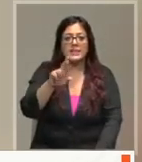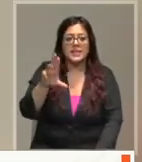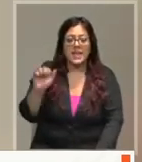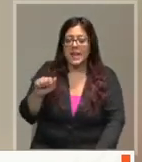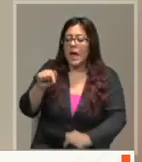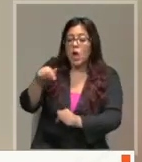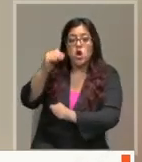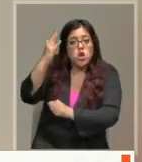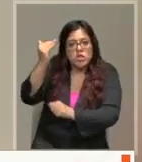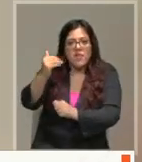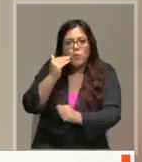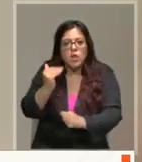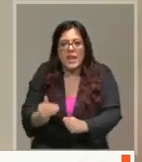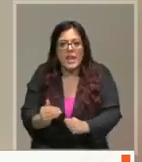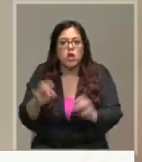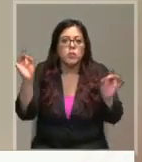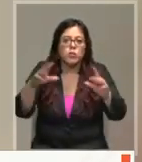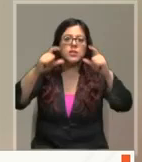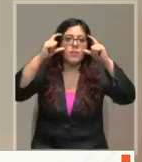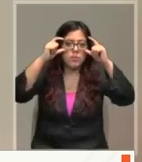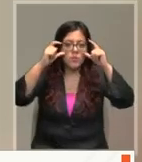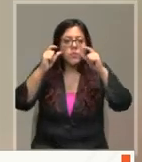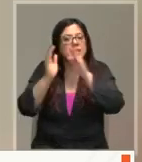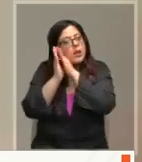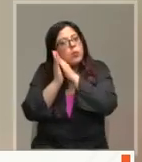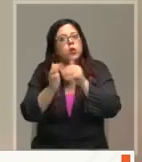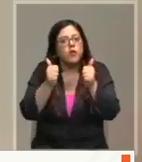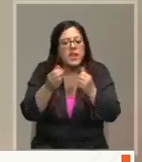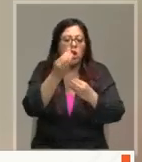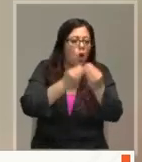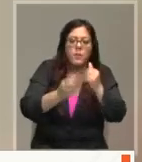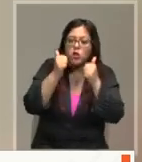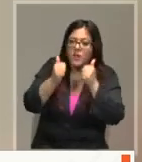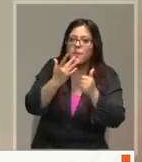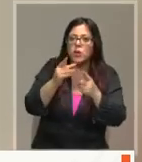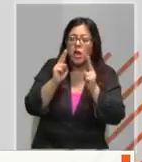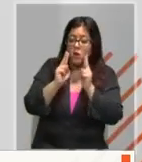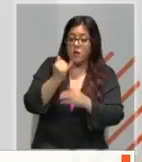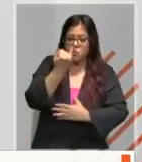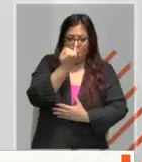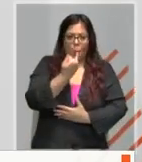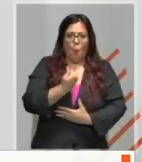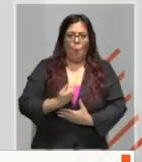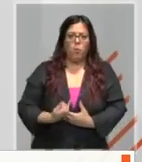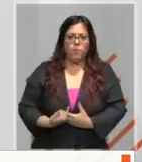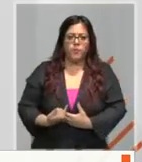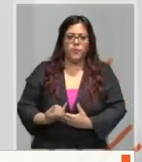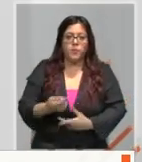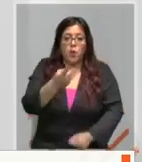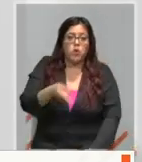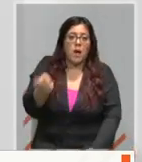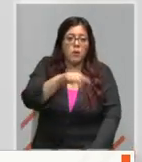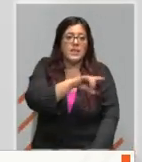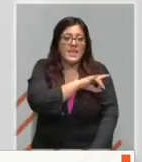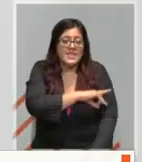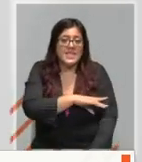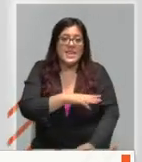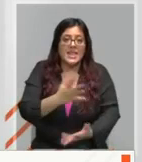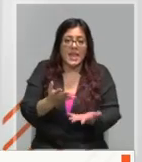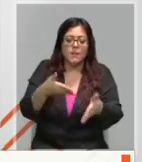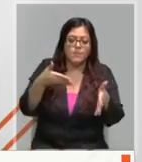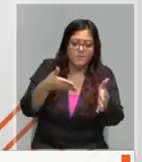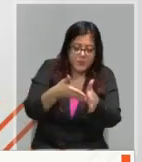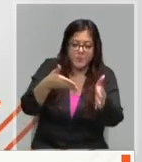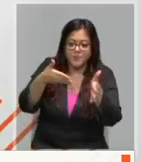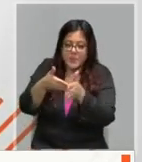lentes, no sabemos si está durmiendo bien, no sabemos si está comiendo bien porque ha bajado mucho de peso. Su regreso a Chile está entrampado en